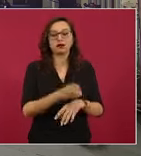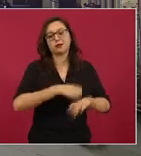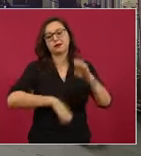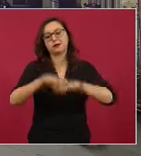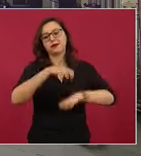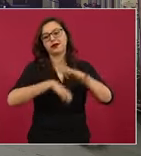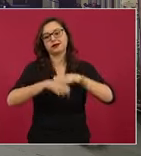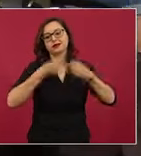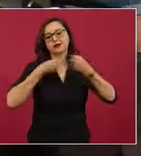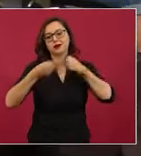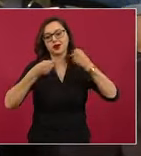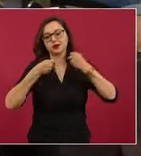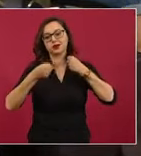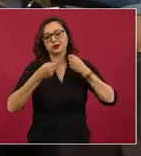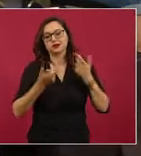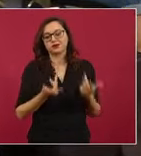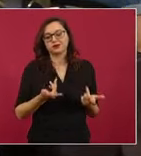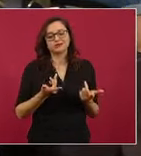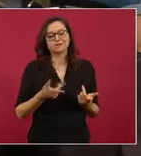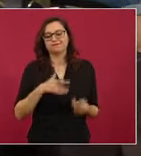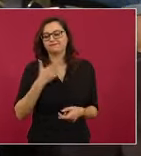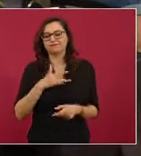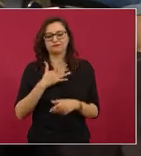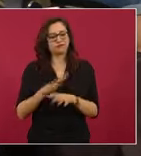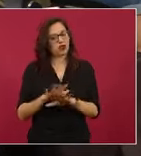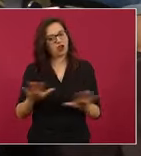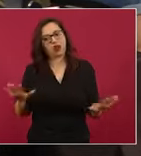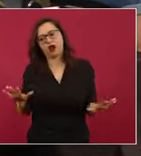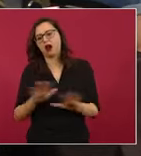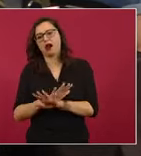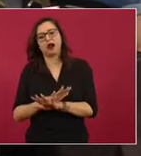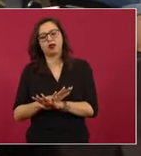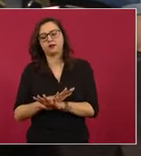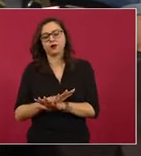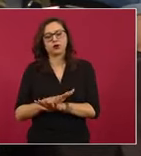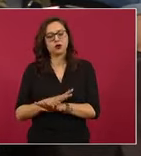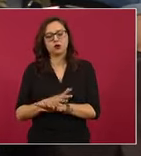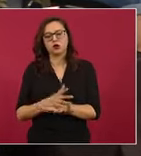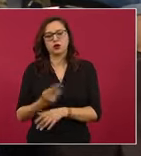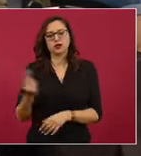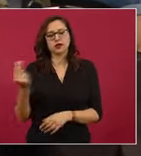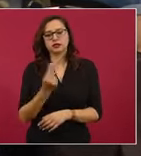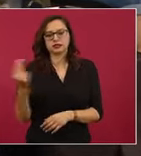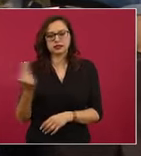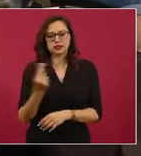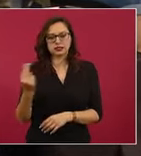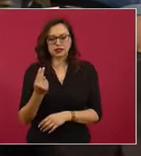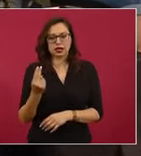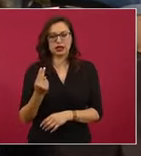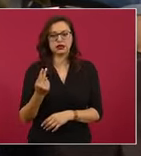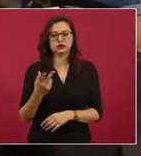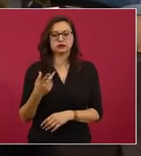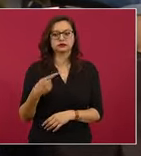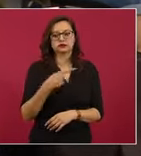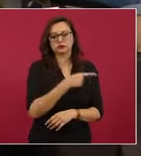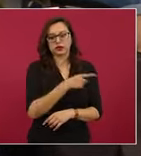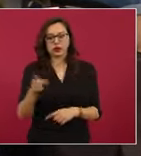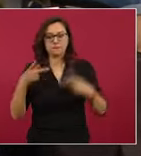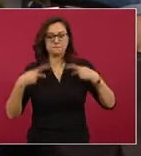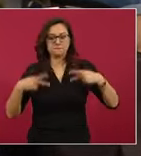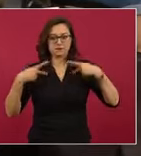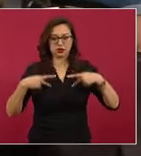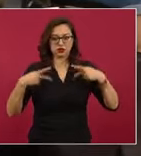no consideran ustedes más viable sugerir a los dueños de las empresas que inscriban a sus trabajadores en